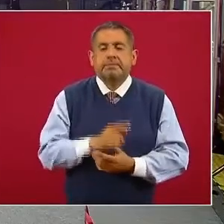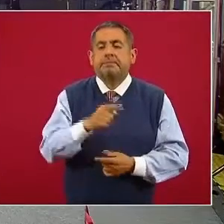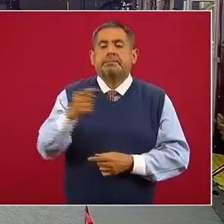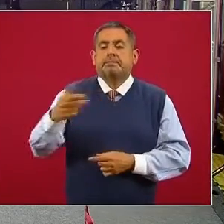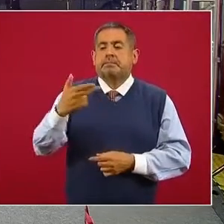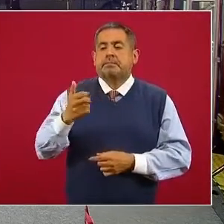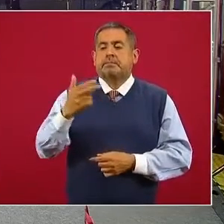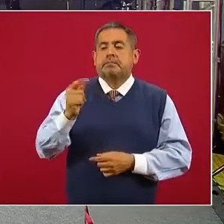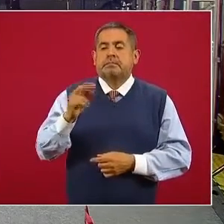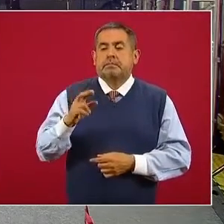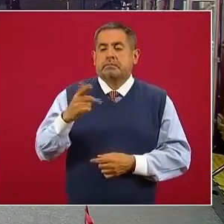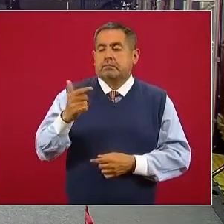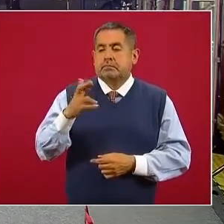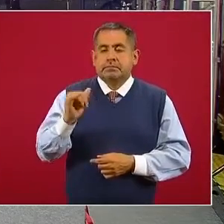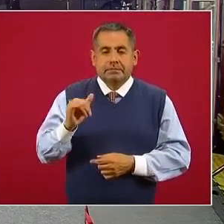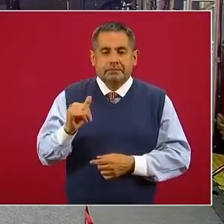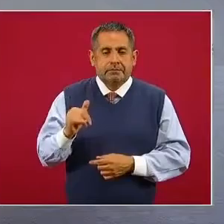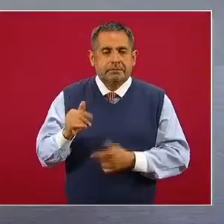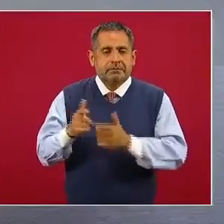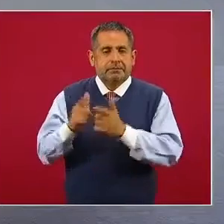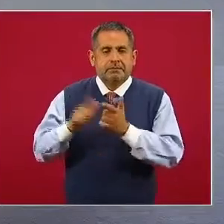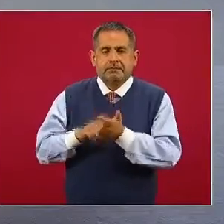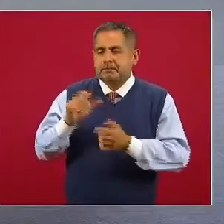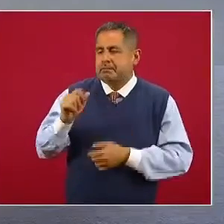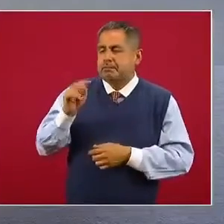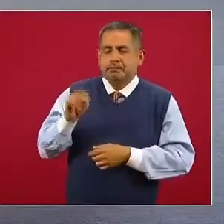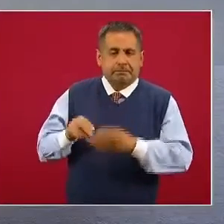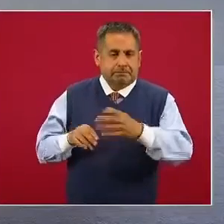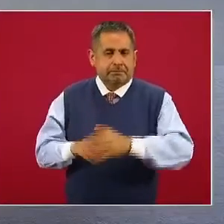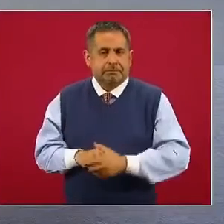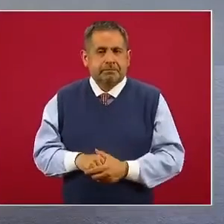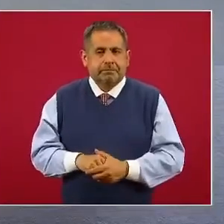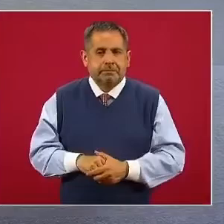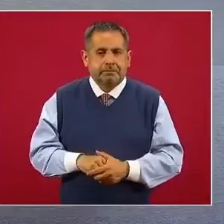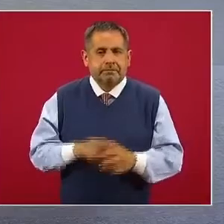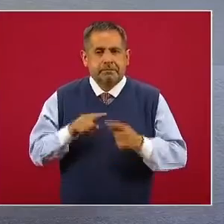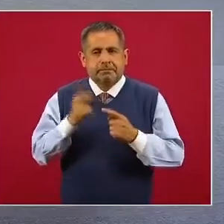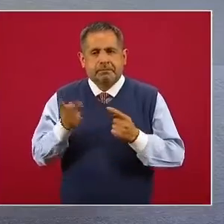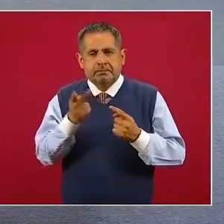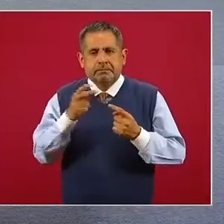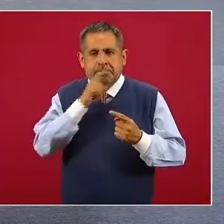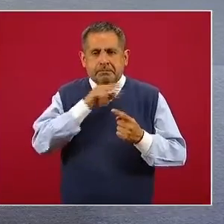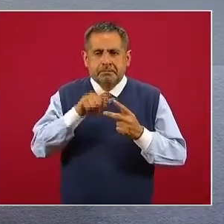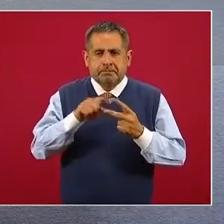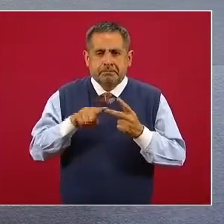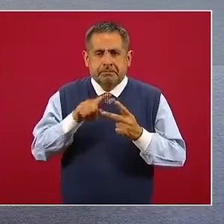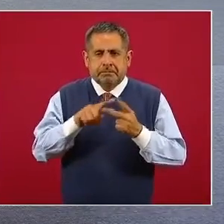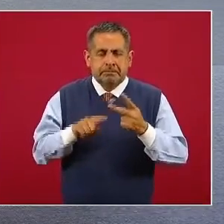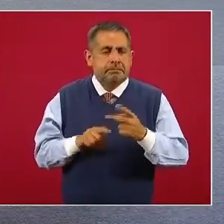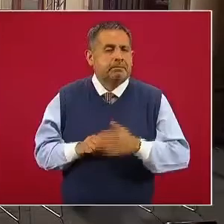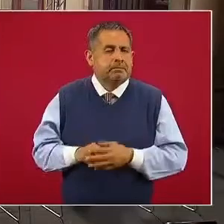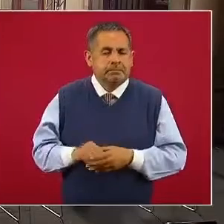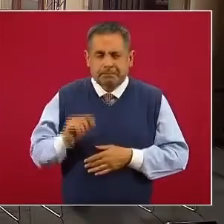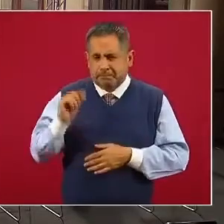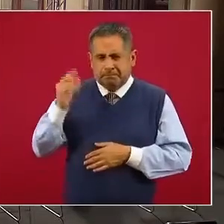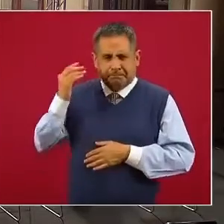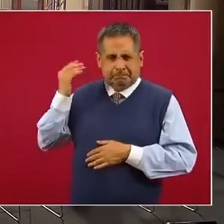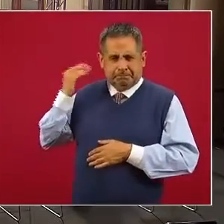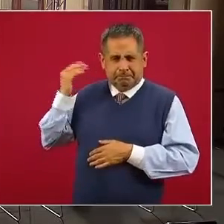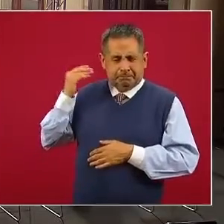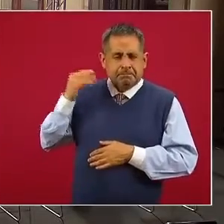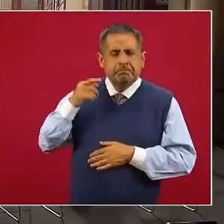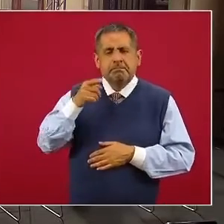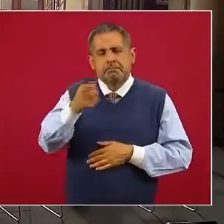García, periódico Basta, Grupo Cantón. Gracias, subsecretario. Dos preguntas rápido. En días pasados usted nos